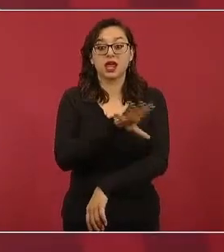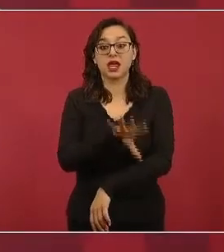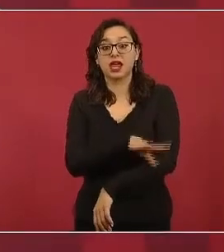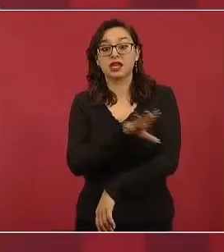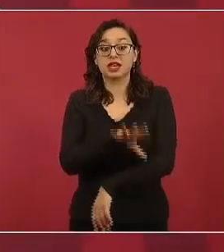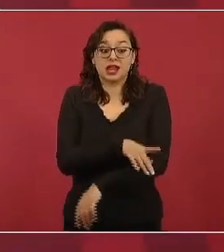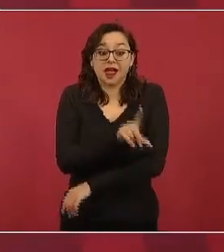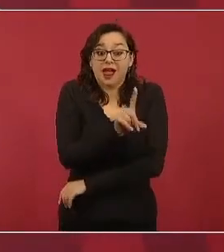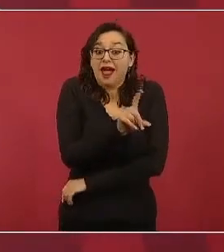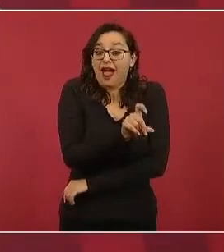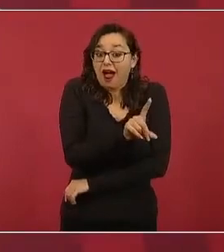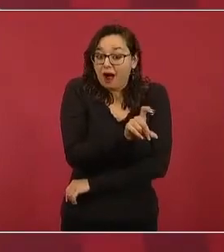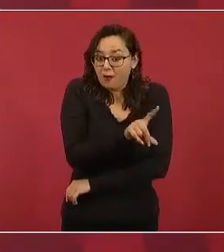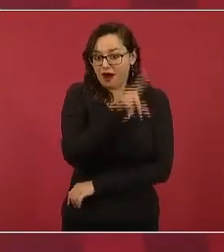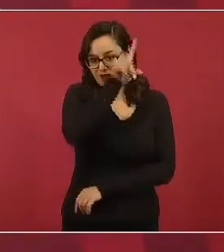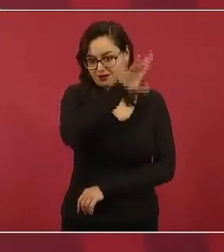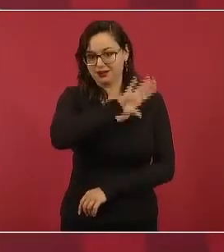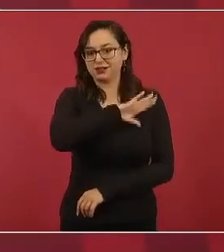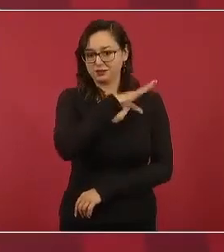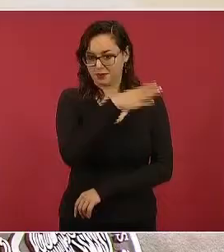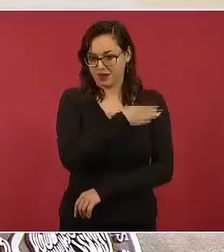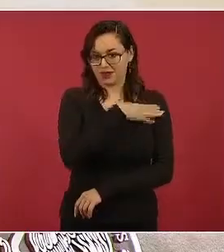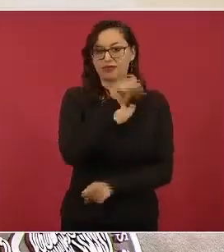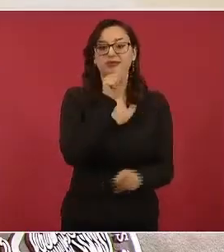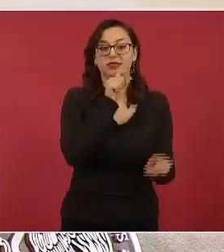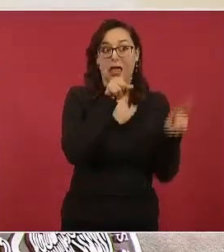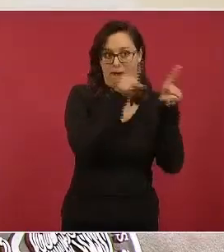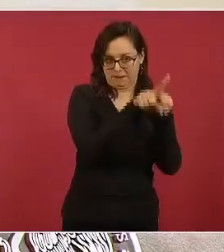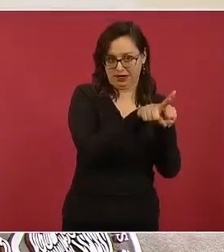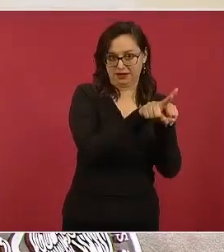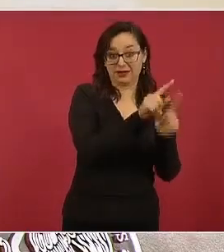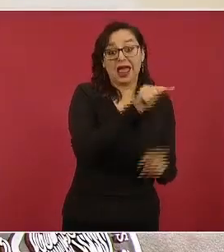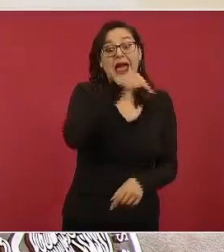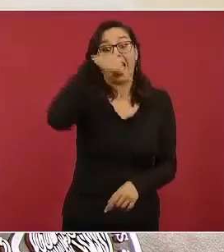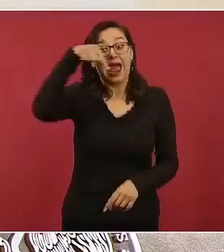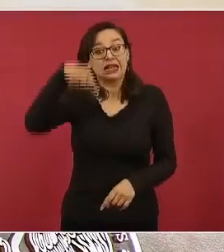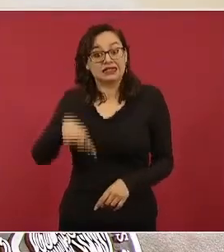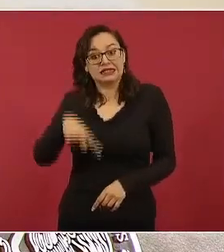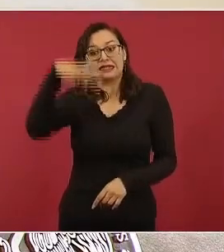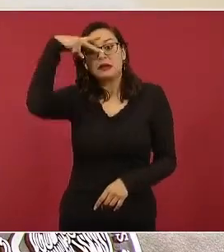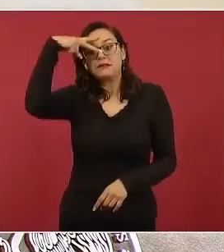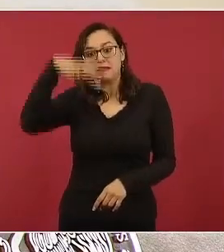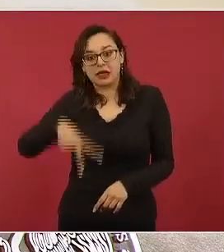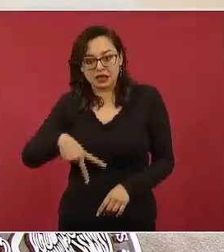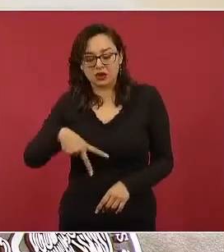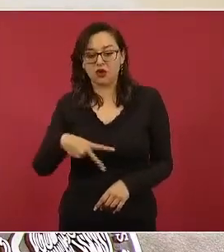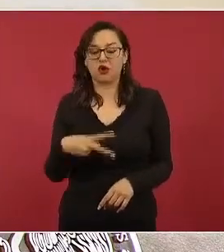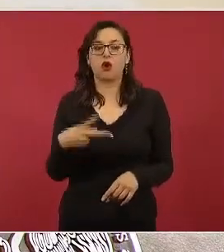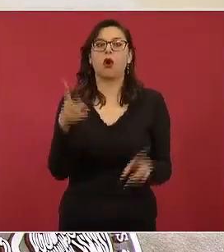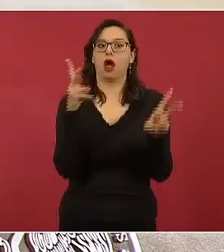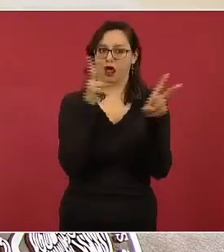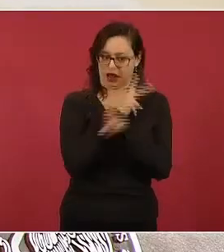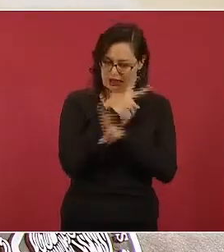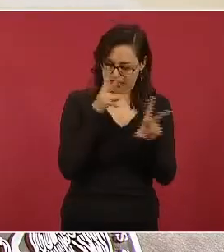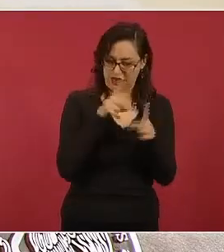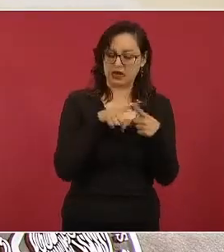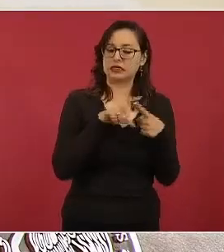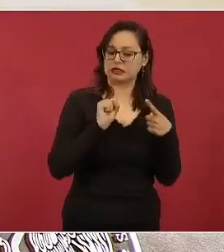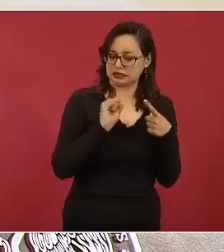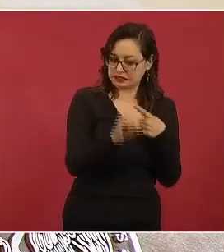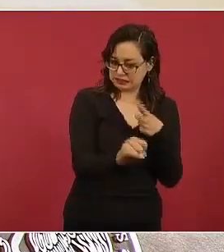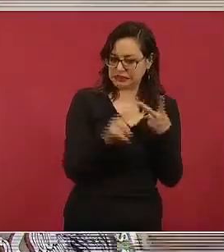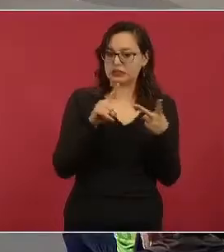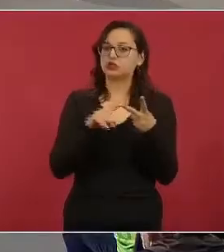las hidroeléctricas. Bueno, aquí no se consideraron las